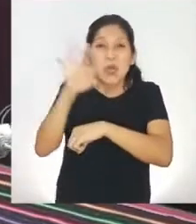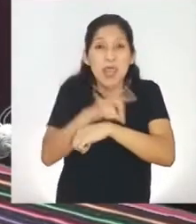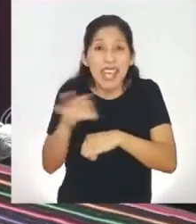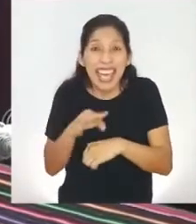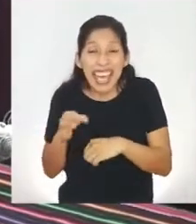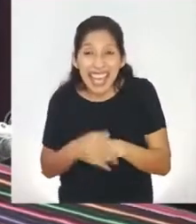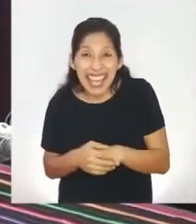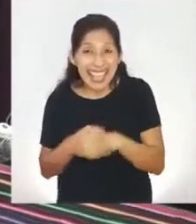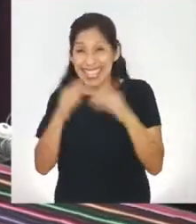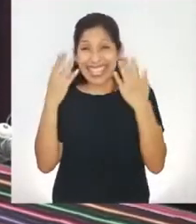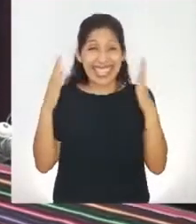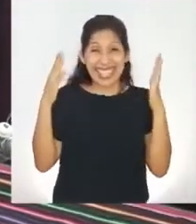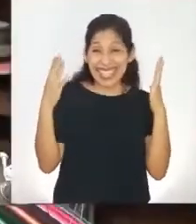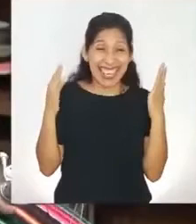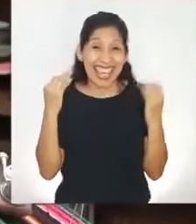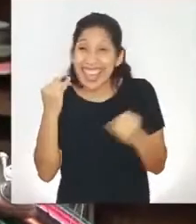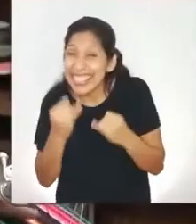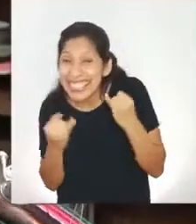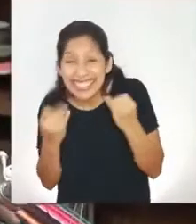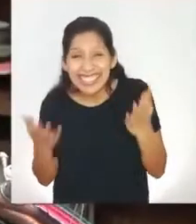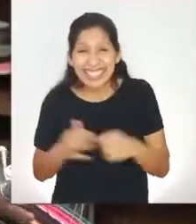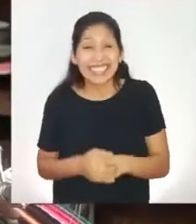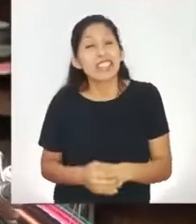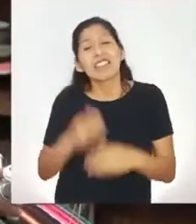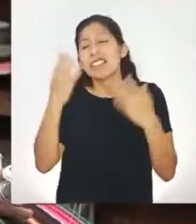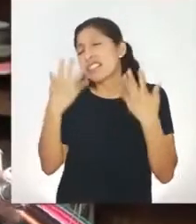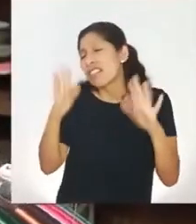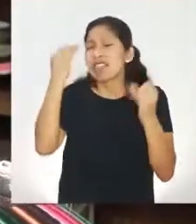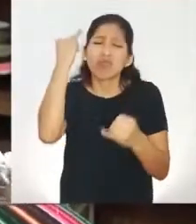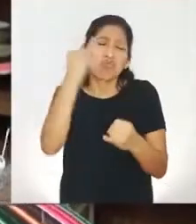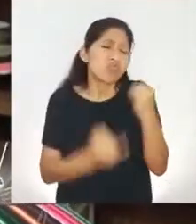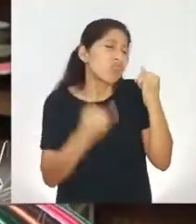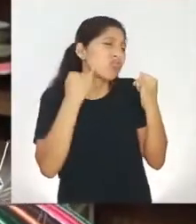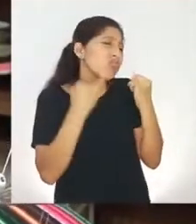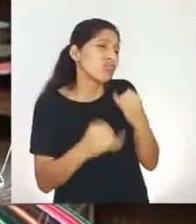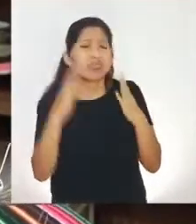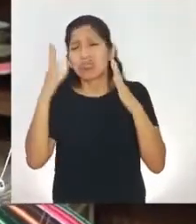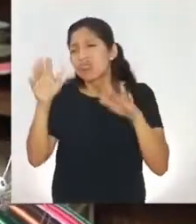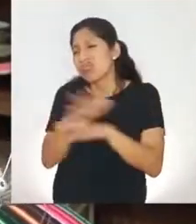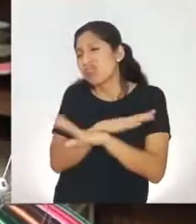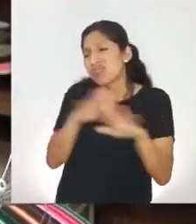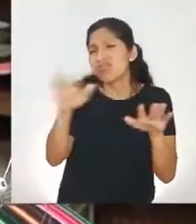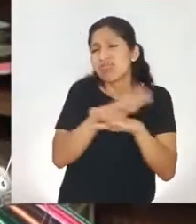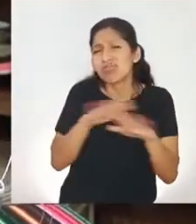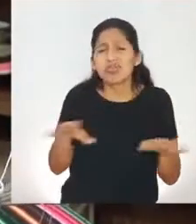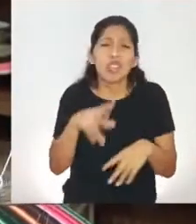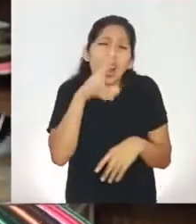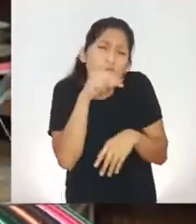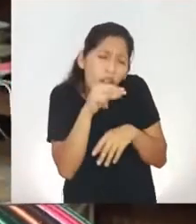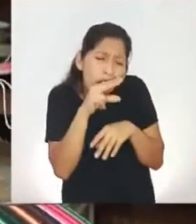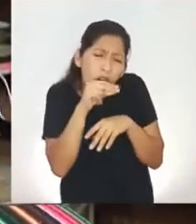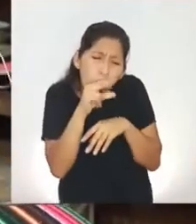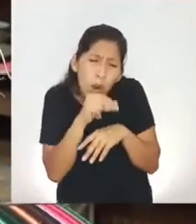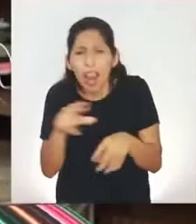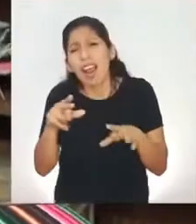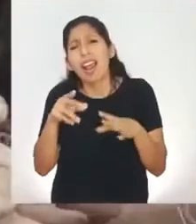La canción del final se acabó, se acabó.